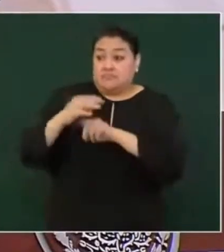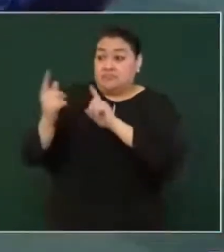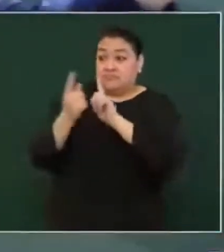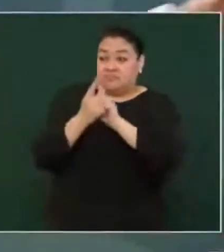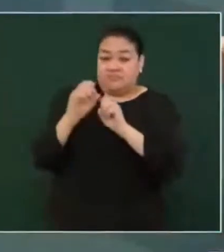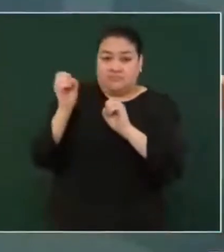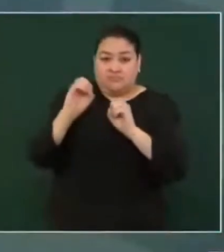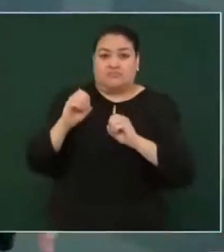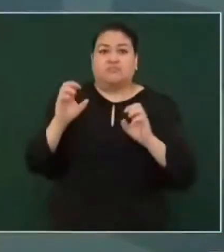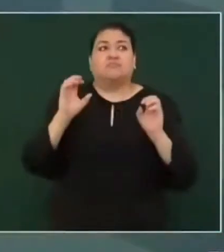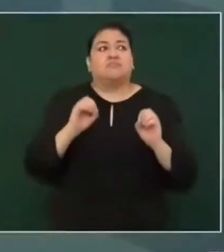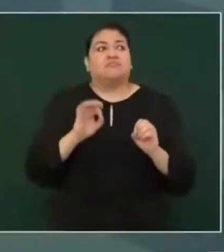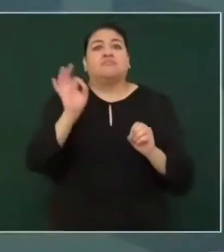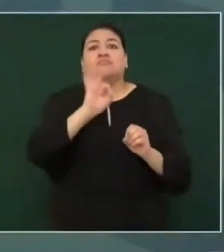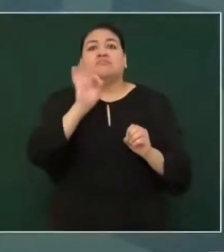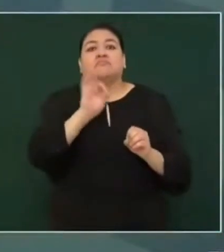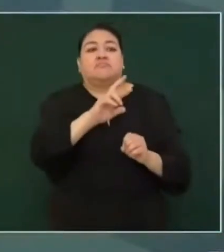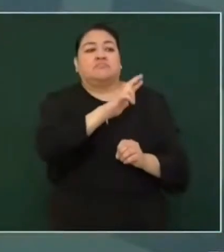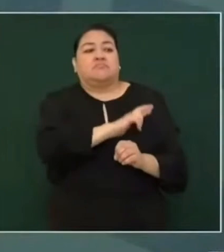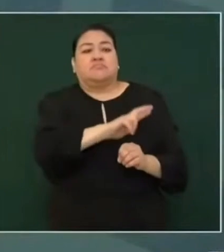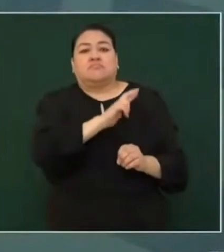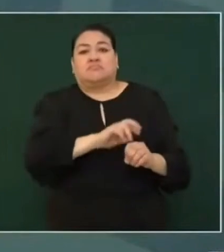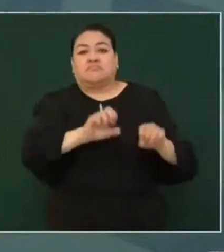rentando oficinas,